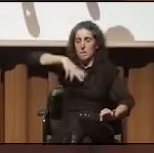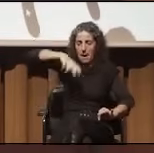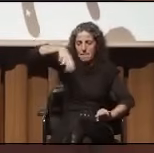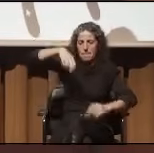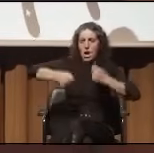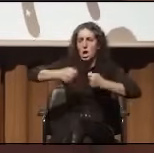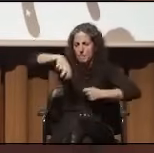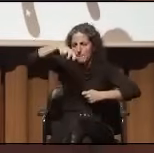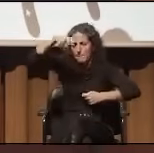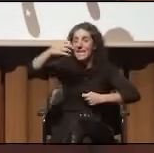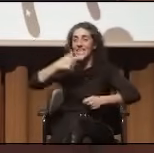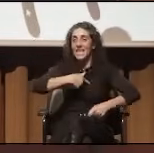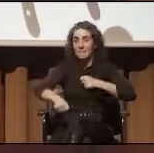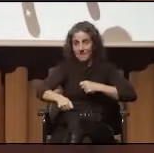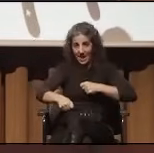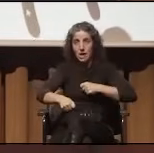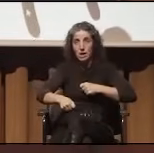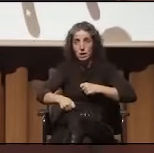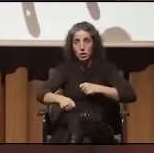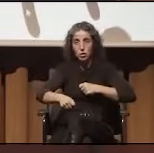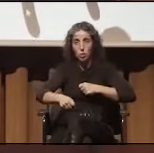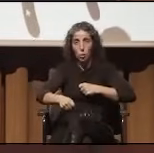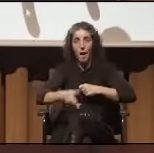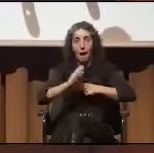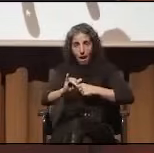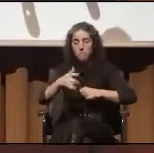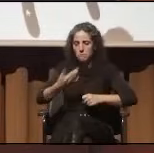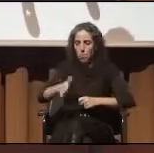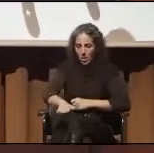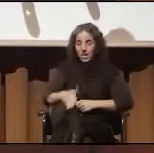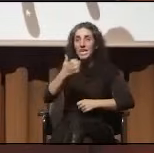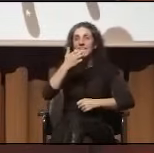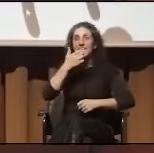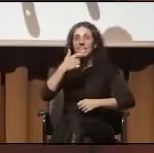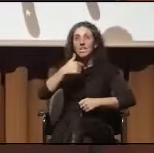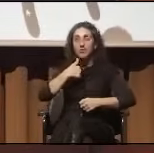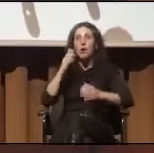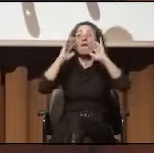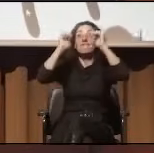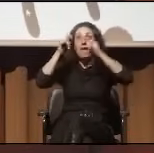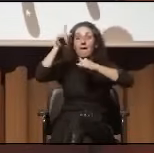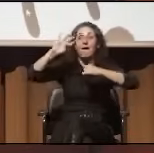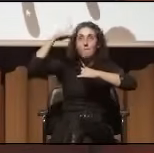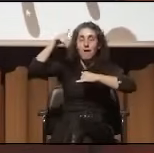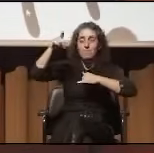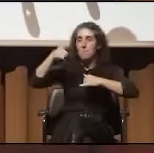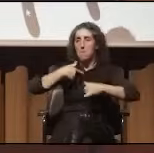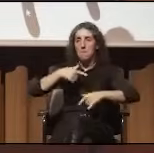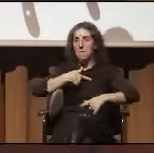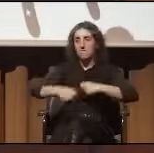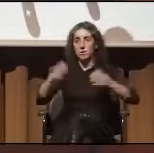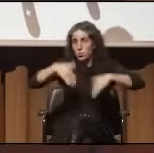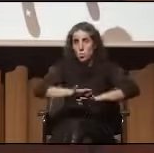punto. Y si llego arriba y no he muerto, es que no era un infarto. Y subí corriendo los 4 pisos. No tuve de